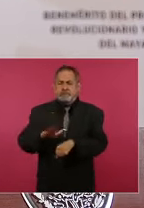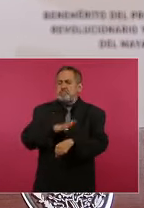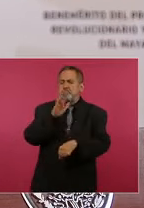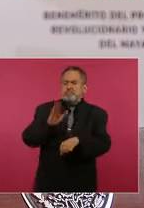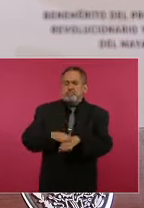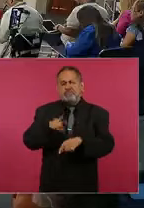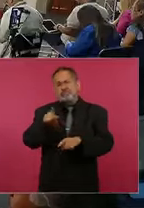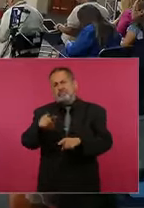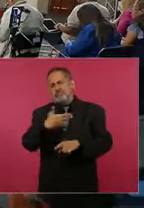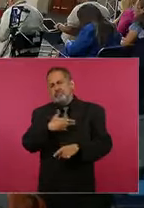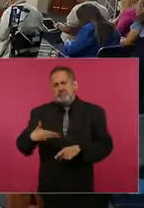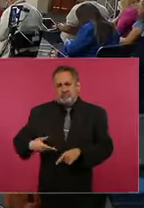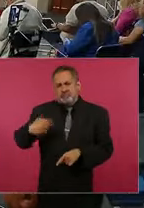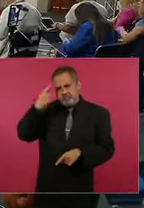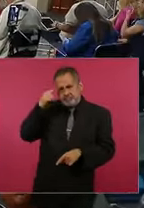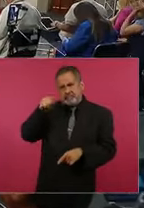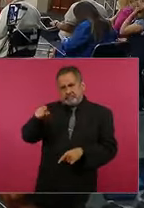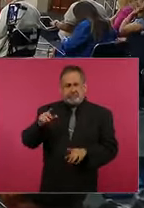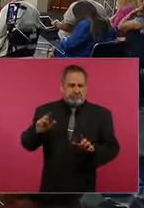del presidente,